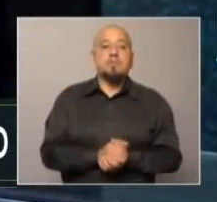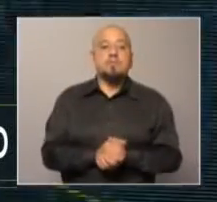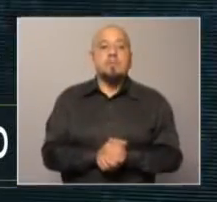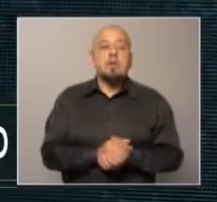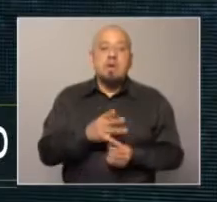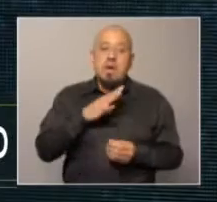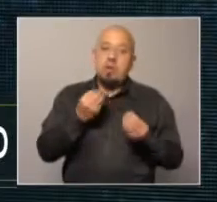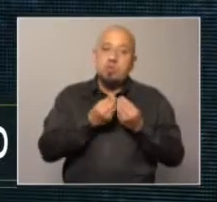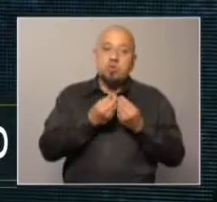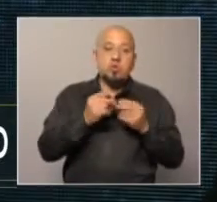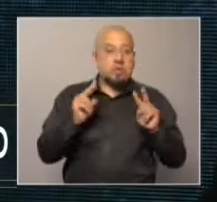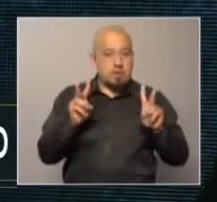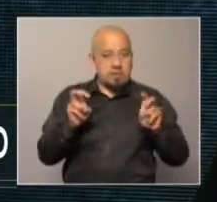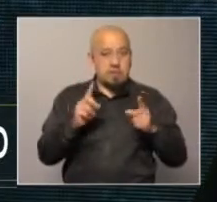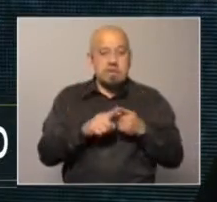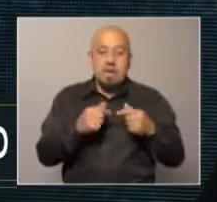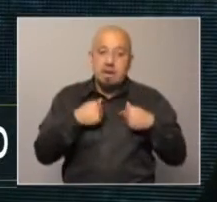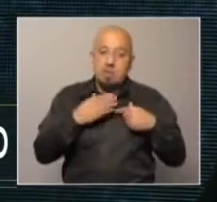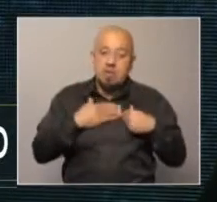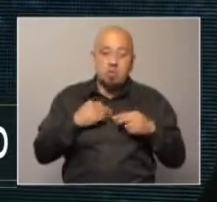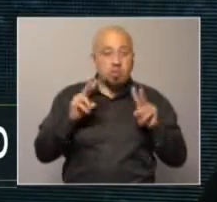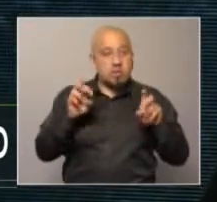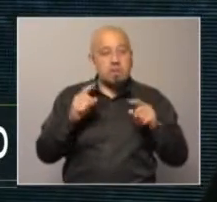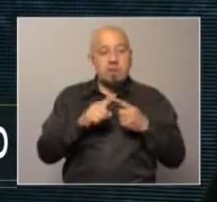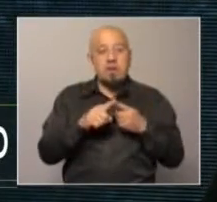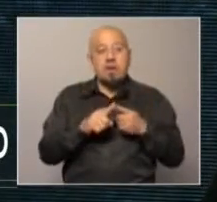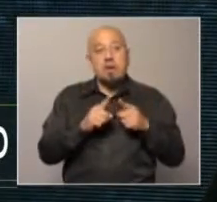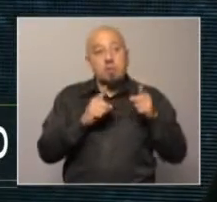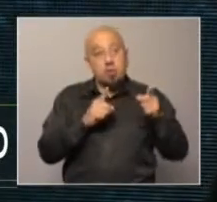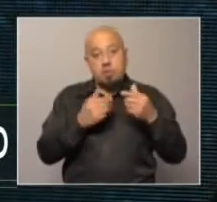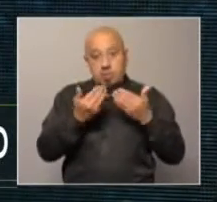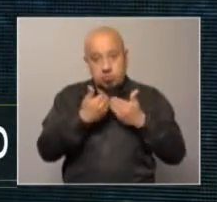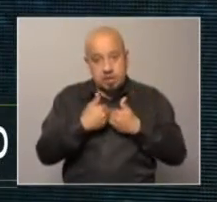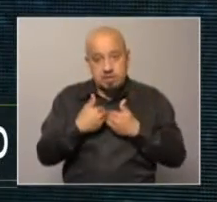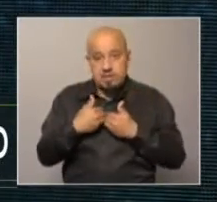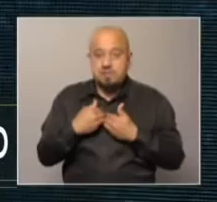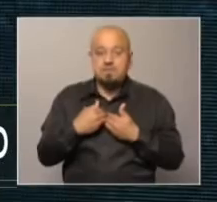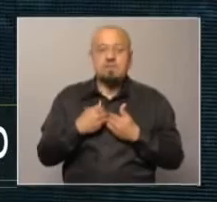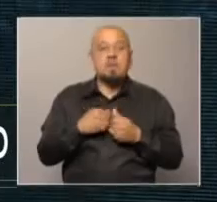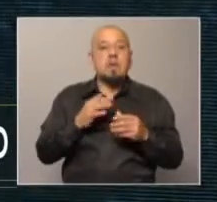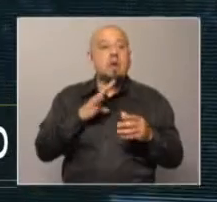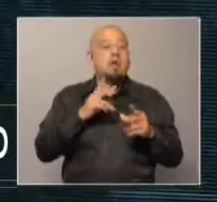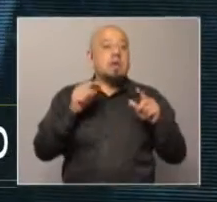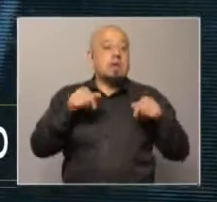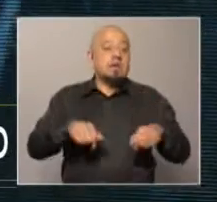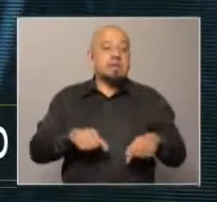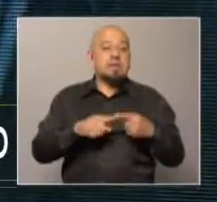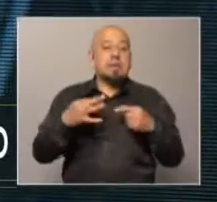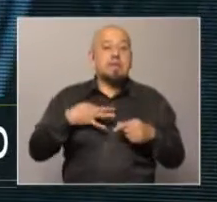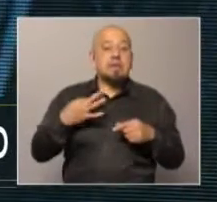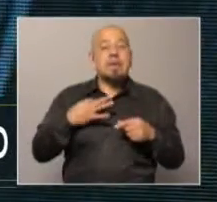Hay varios temas, pero para mí un tema muy esencial en tu pregunta, que en los últimos años ha tenido notable vigencia, es